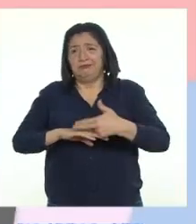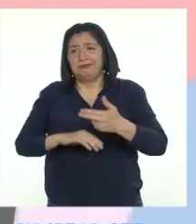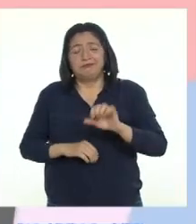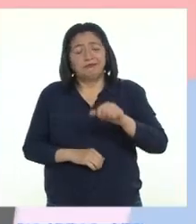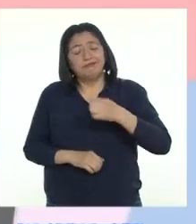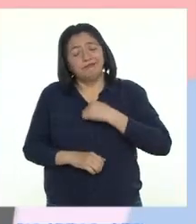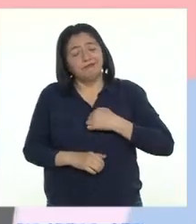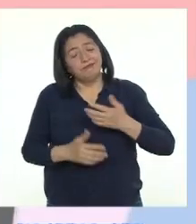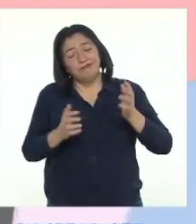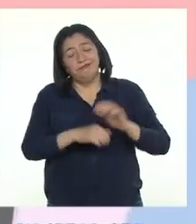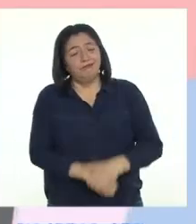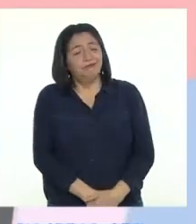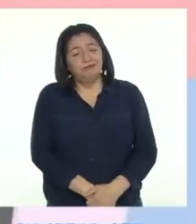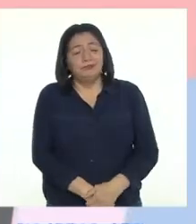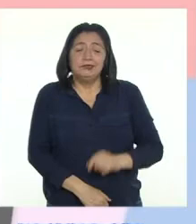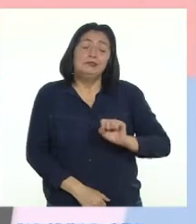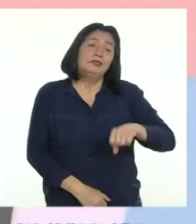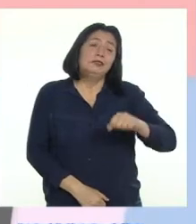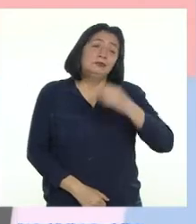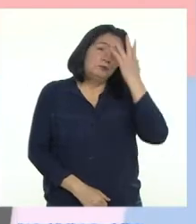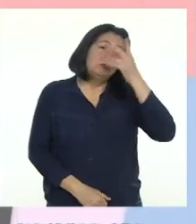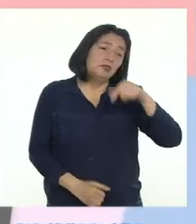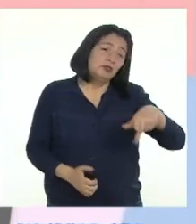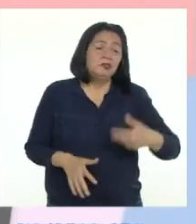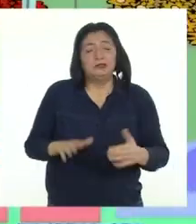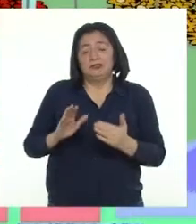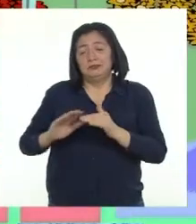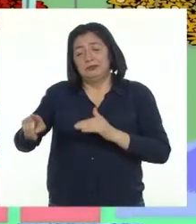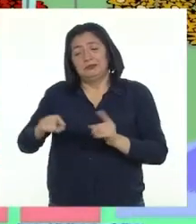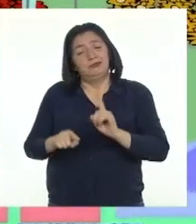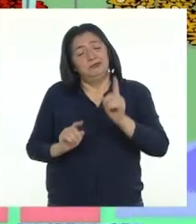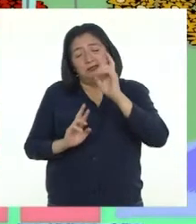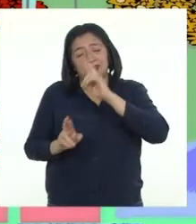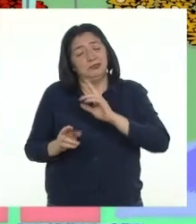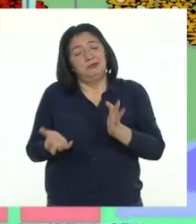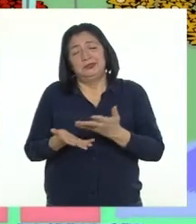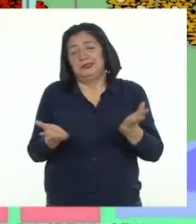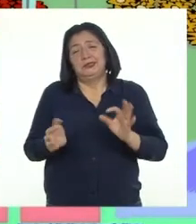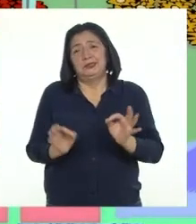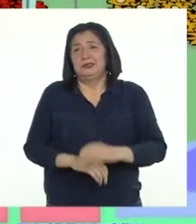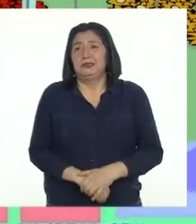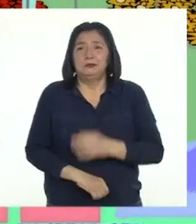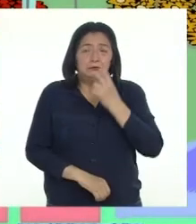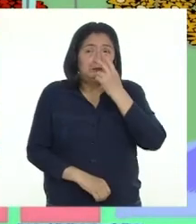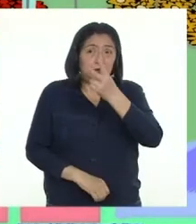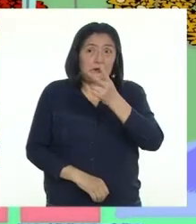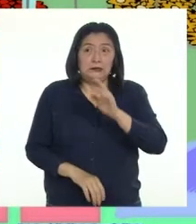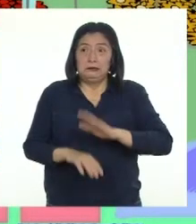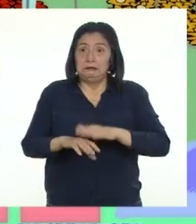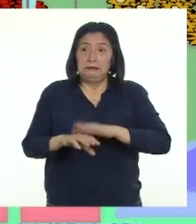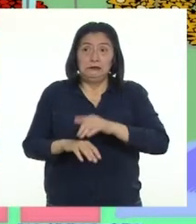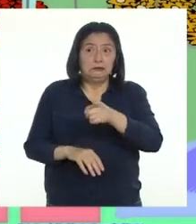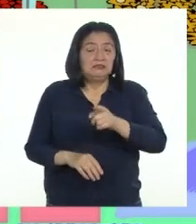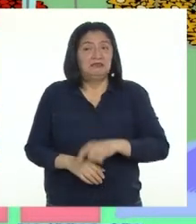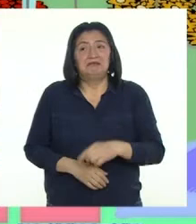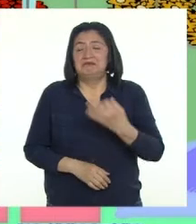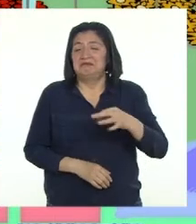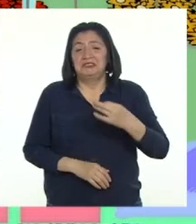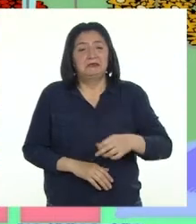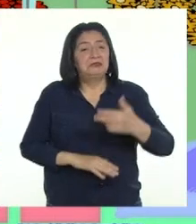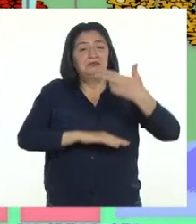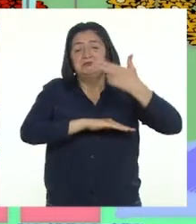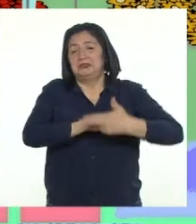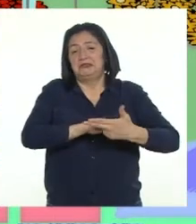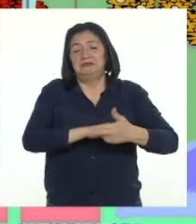que es una pena. Mi barrio es muy bonito, pero casi nadie respeta. Mira, aquí hay una advertencia y siempre se